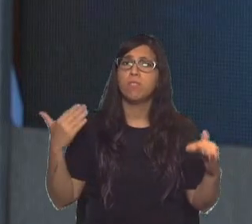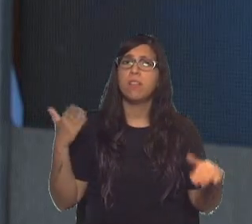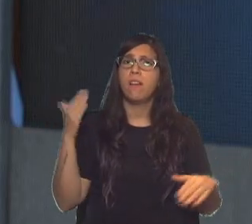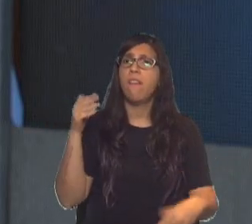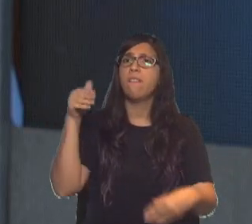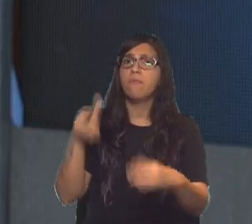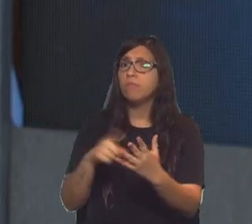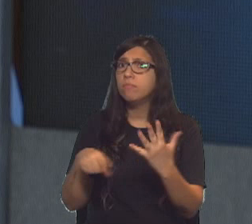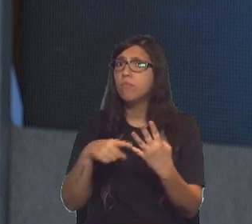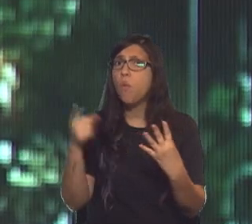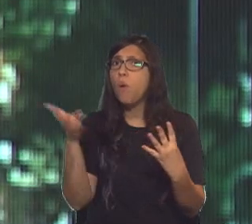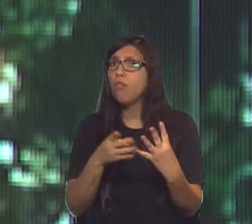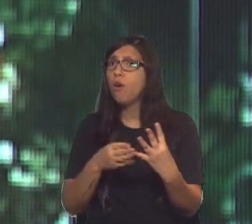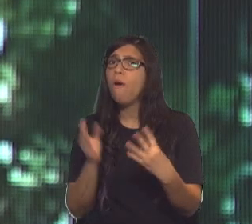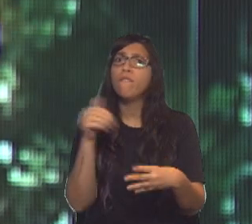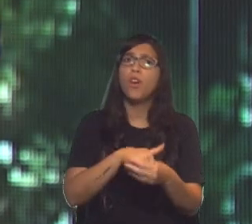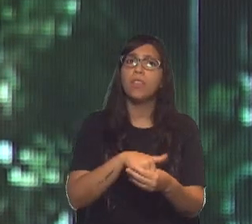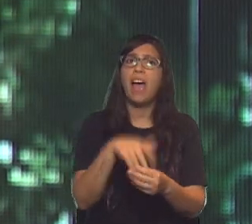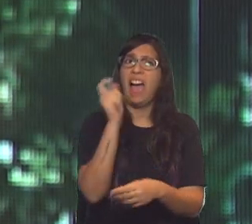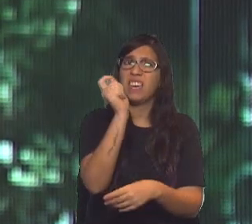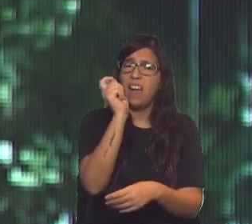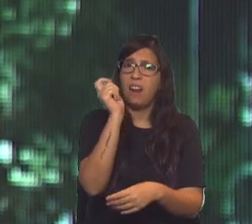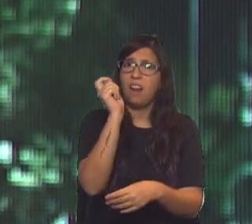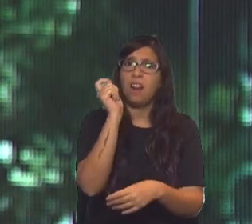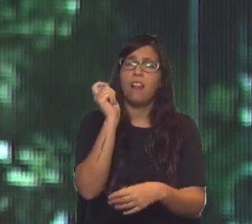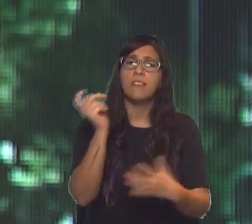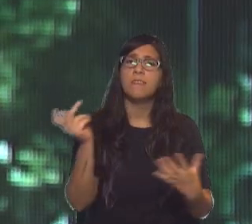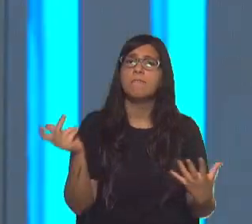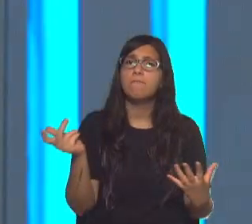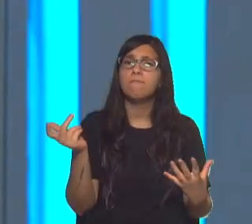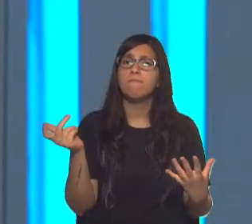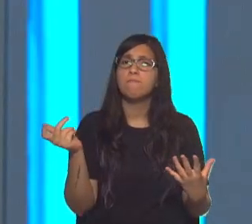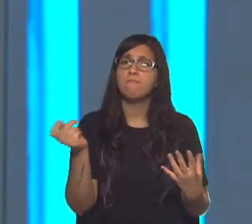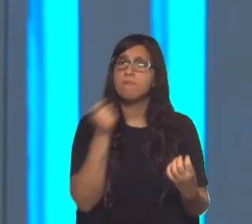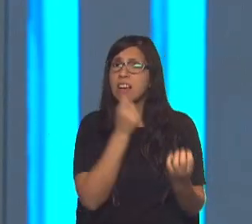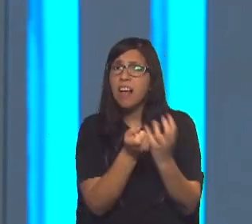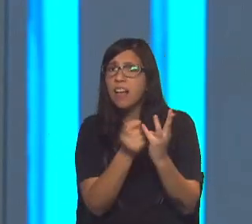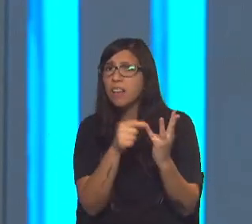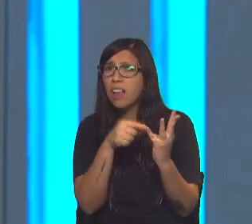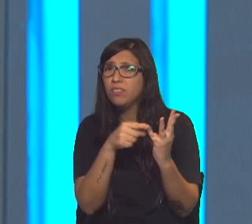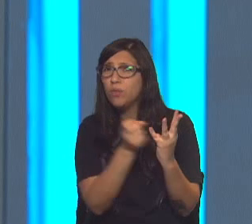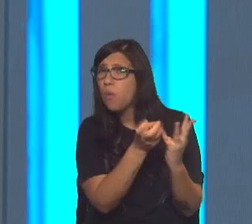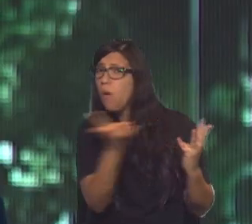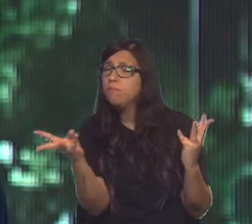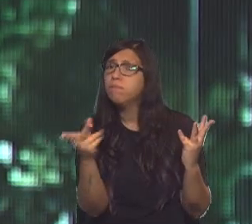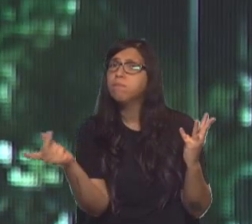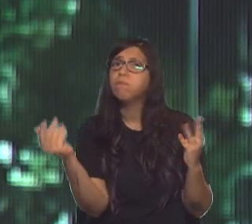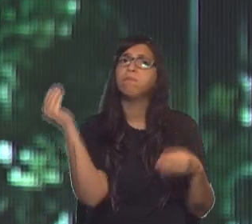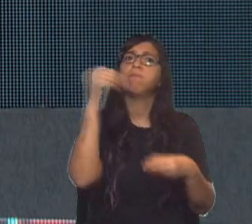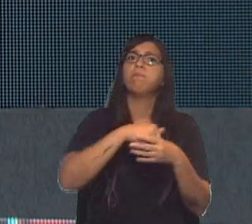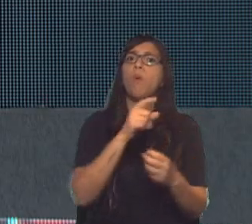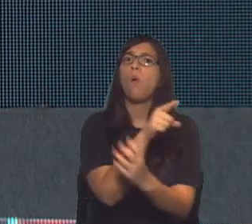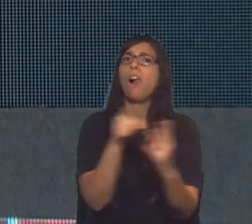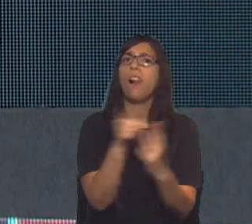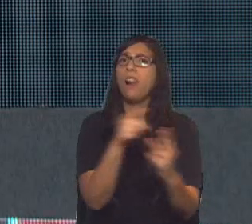vote en positivo A quién eh No está claro eso al principio de la campaña después de las paso como una